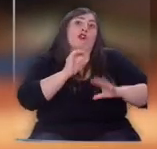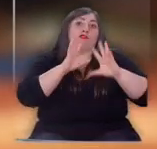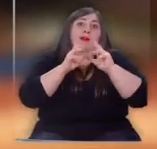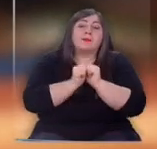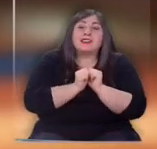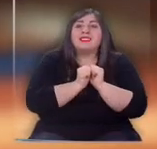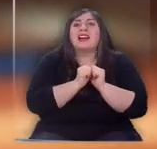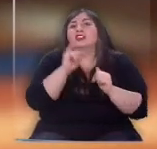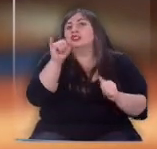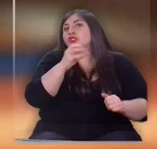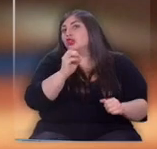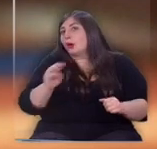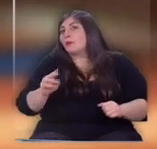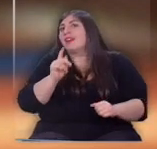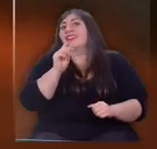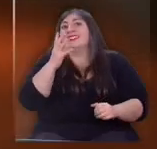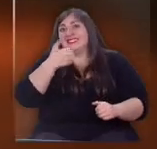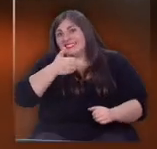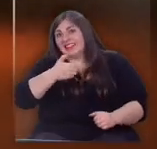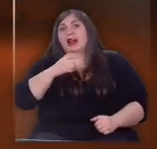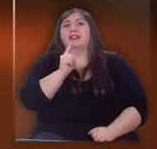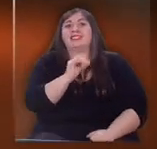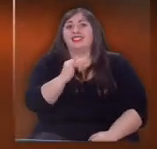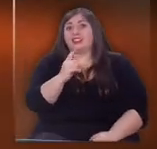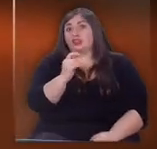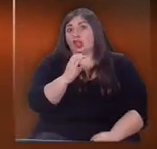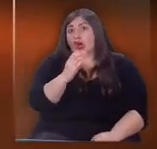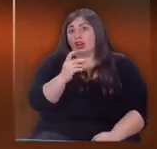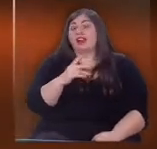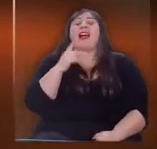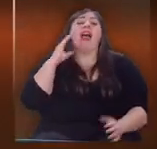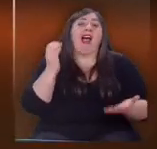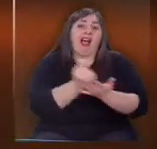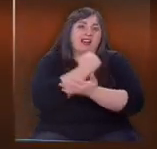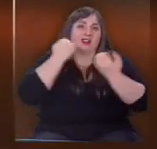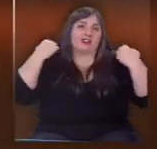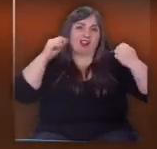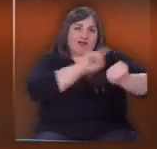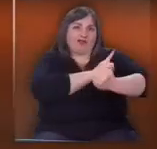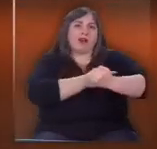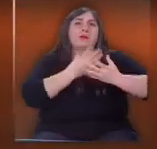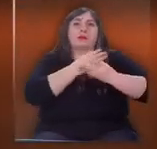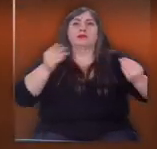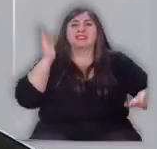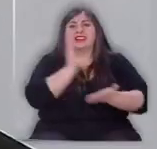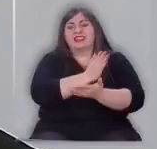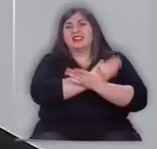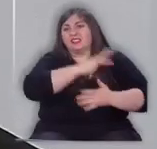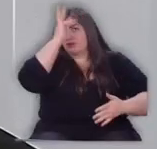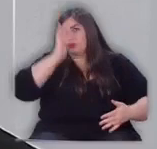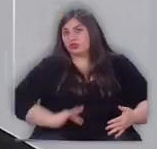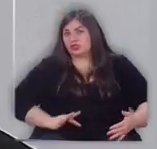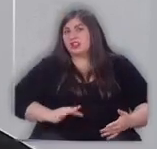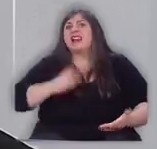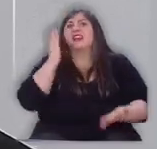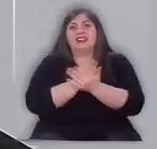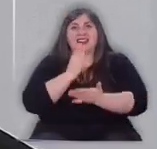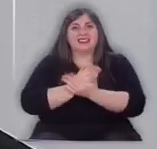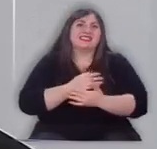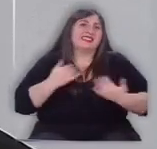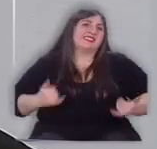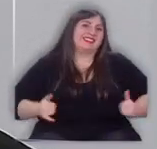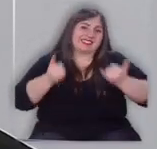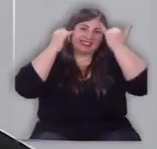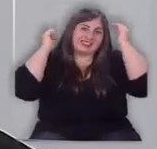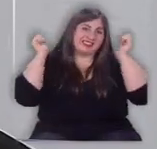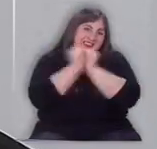Zoom, Instagram o TikTok han ganado gran fuerza este último tiempo. Muchas clases que hago funcionales. Y hay clases también que hago entretenidas